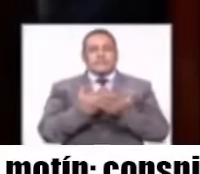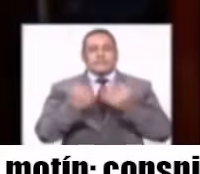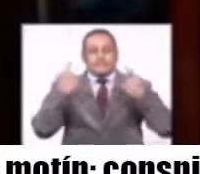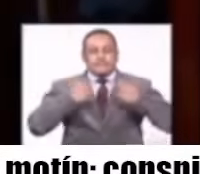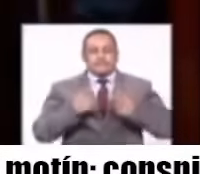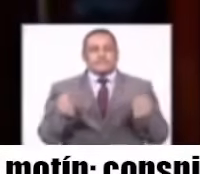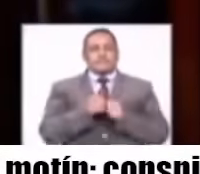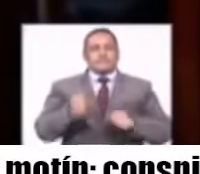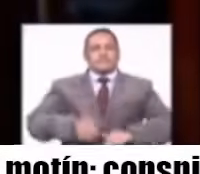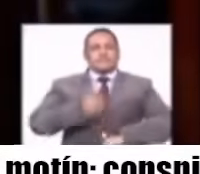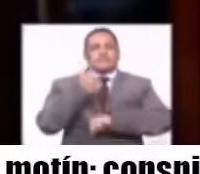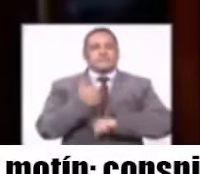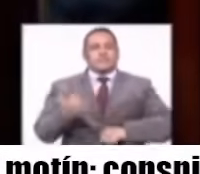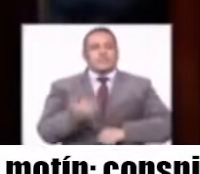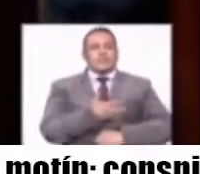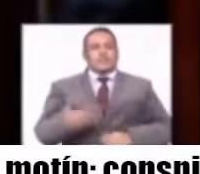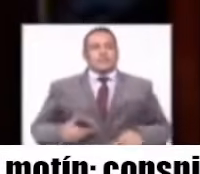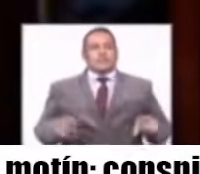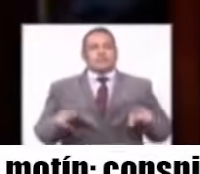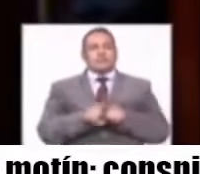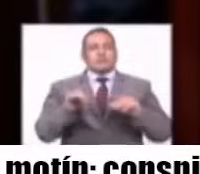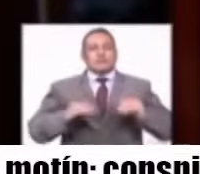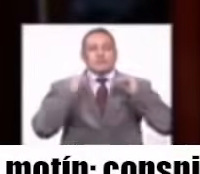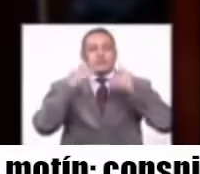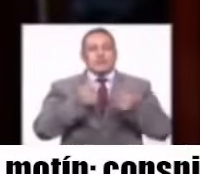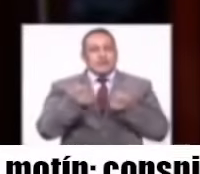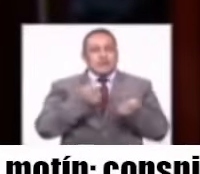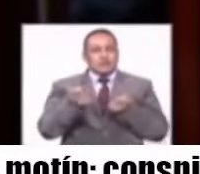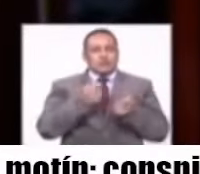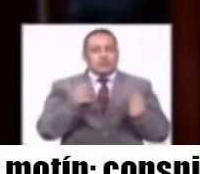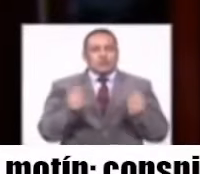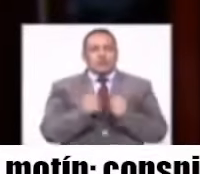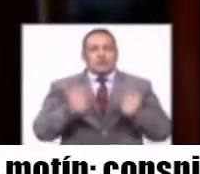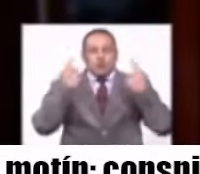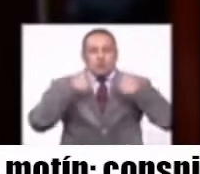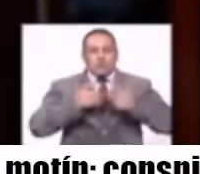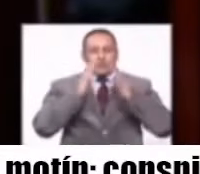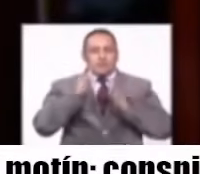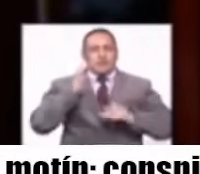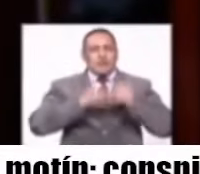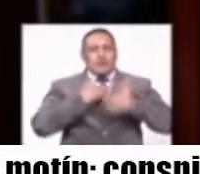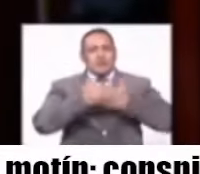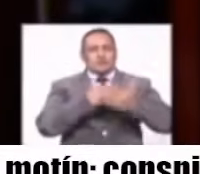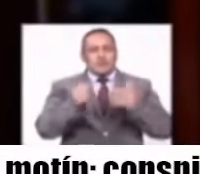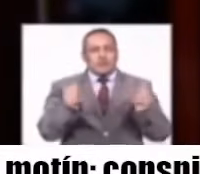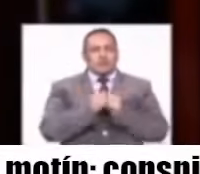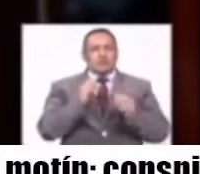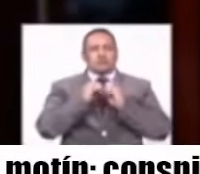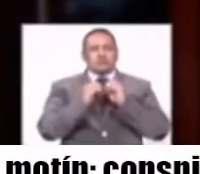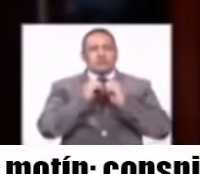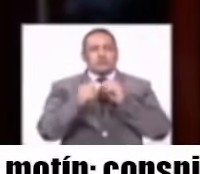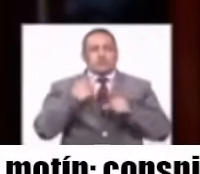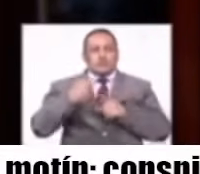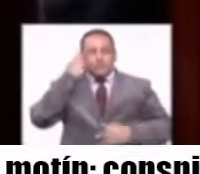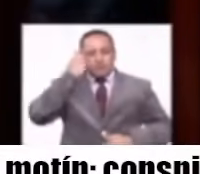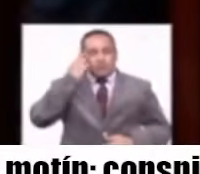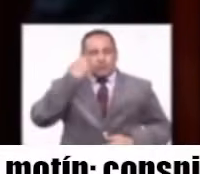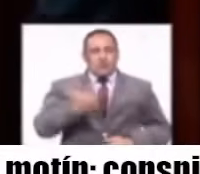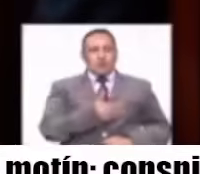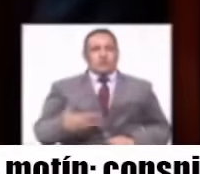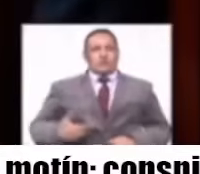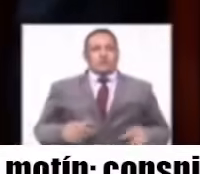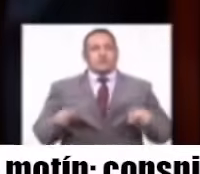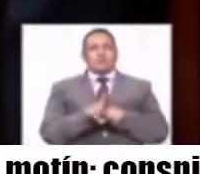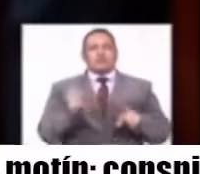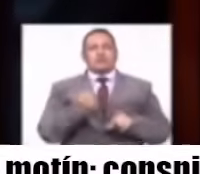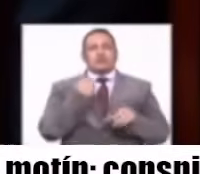de alto funcionario del Estado, con capacidad de gestión, atribución de construcción, promoción, implementación de políticas públicas,